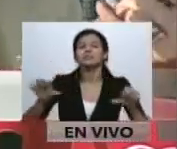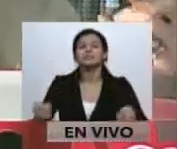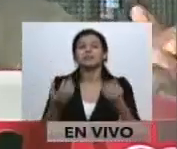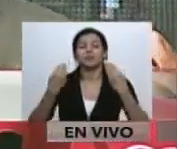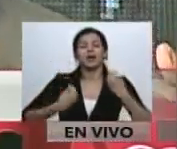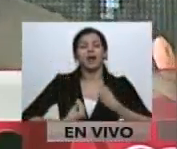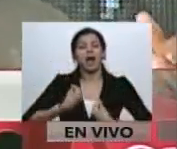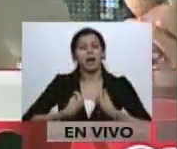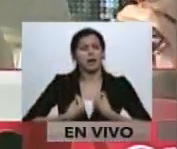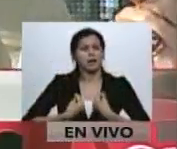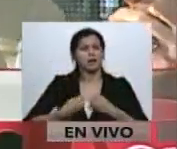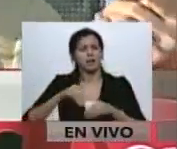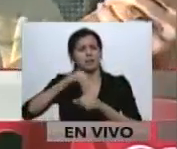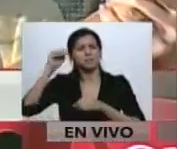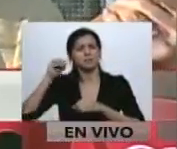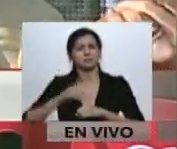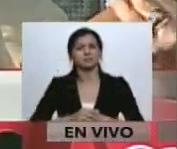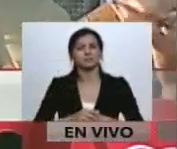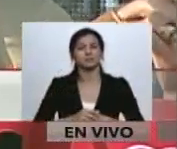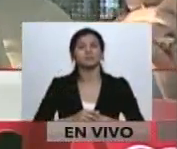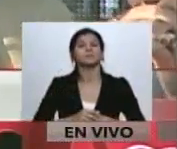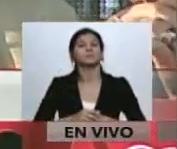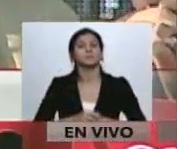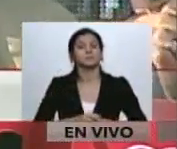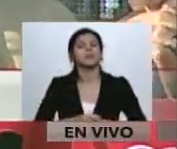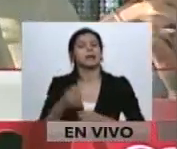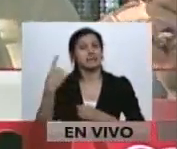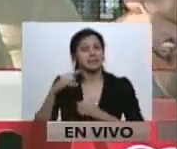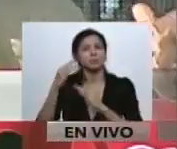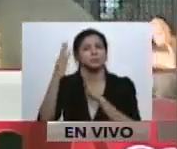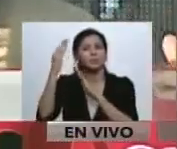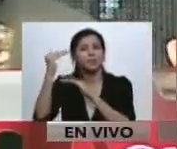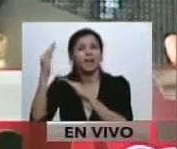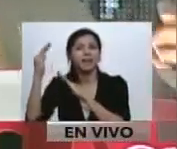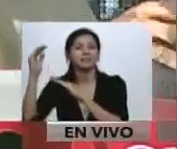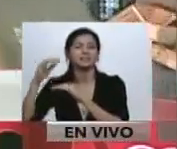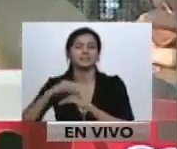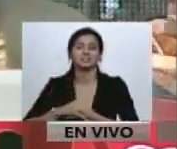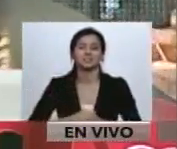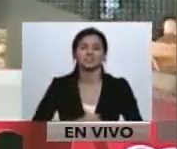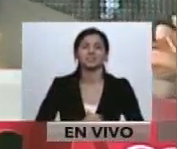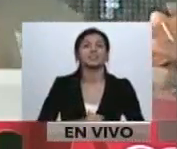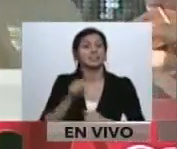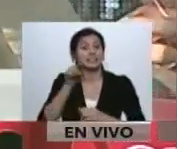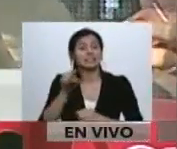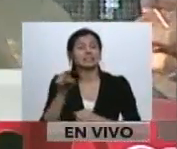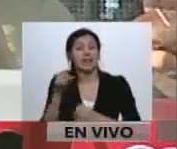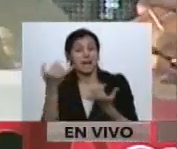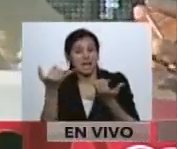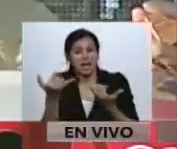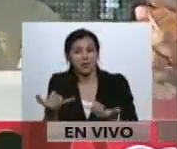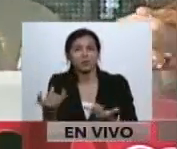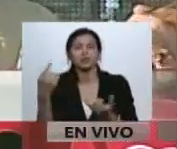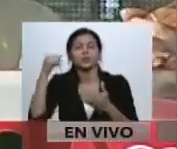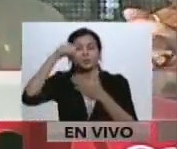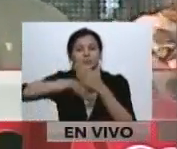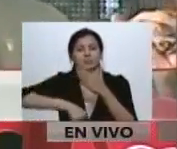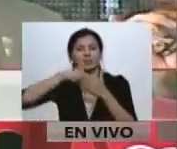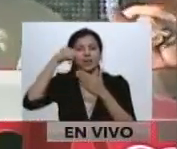abatidas. Por eso es que hoy tenemos esperanza, por eso es que hoy luchamos